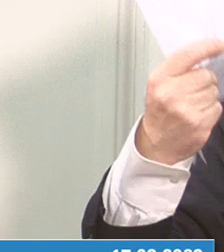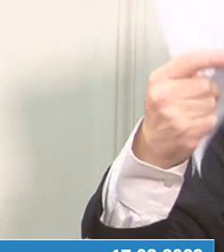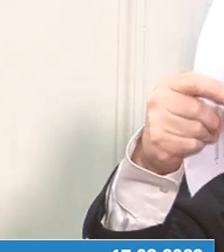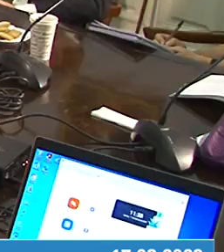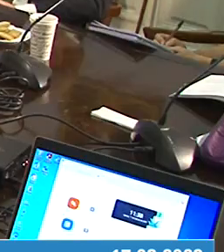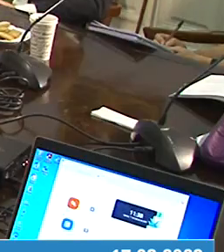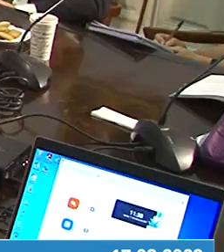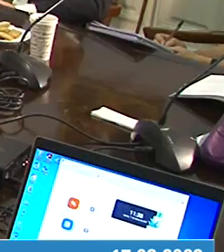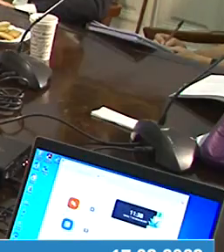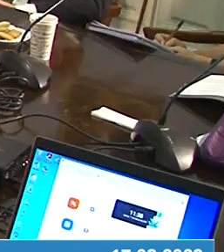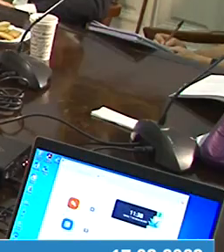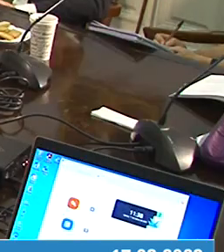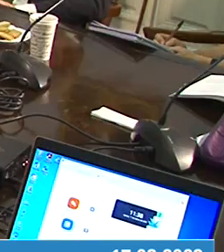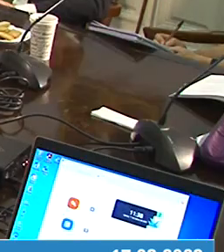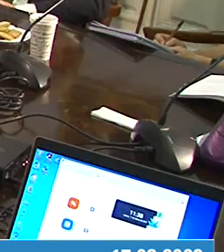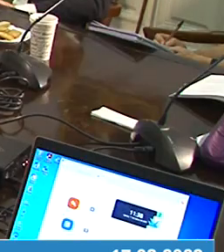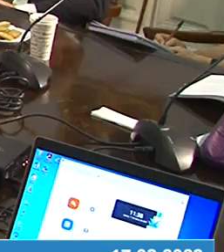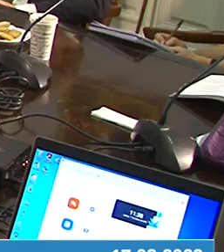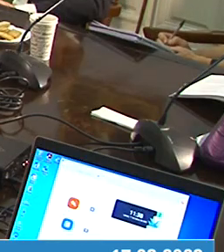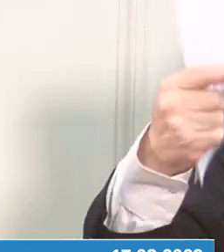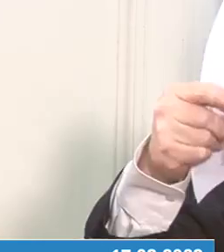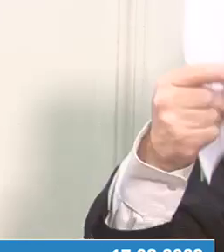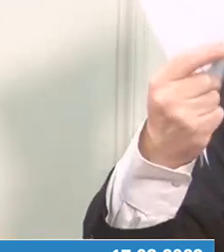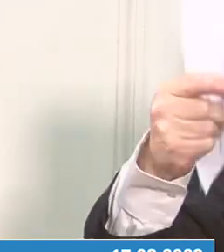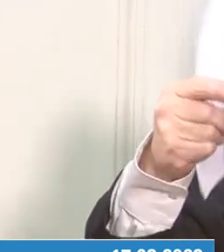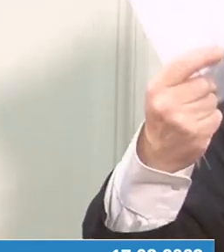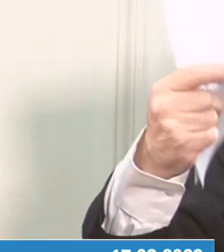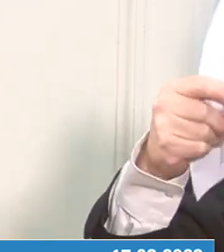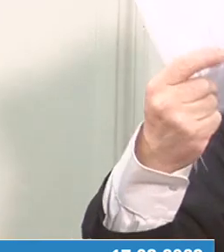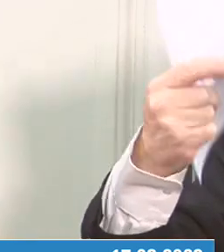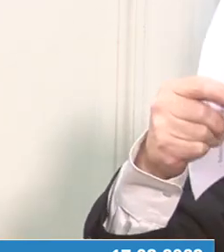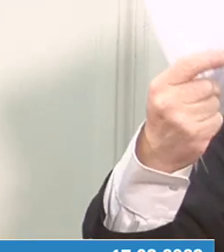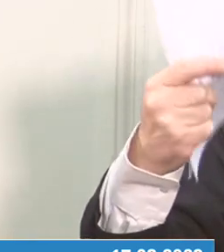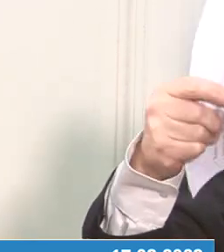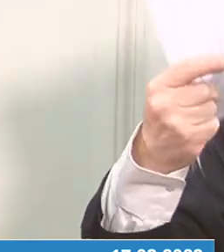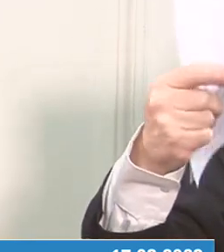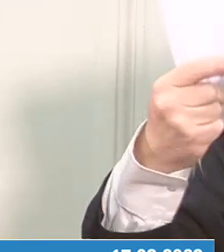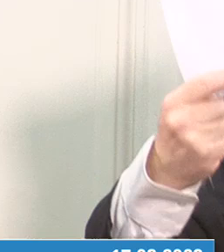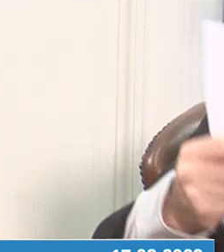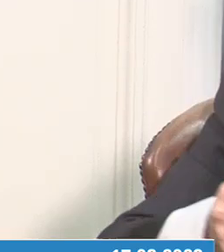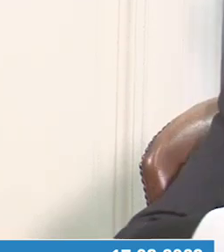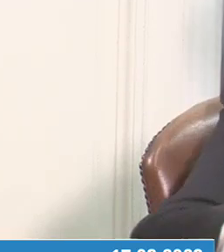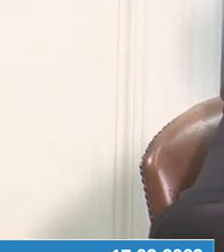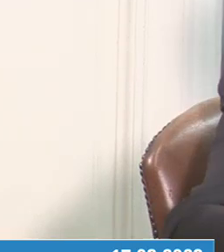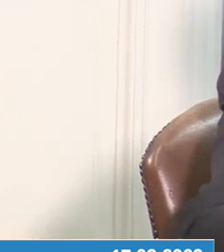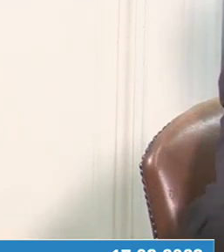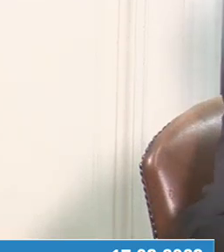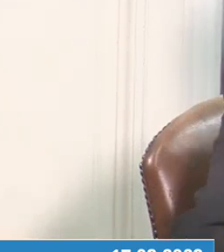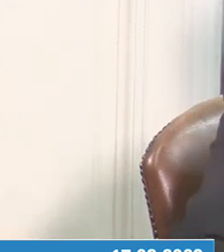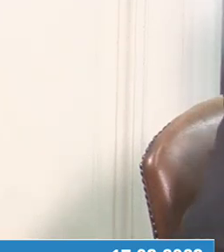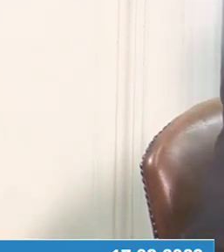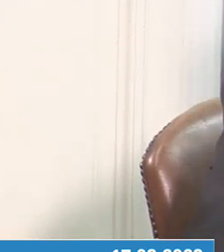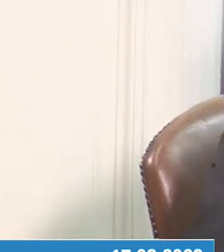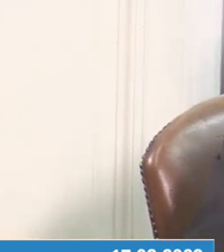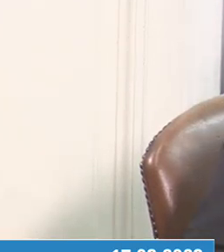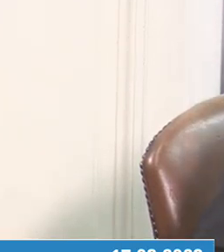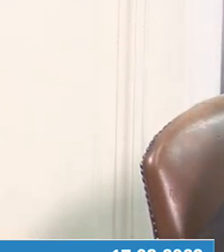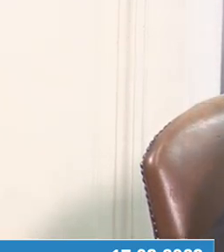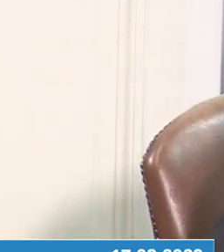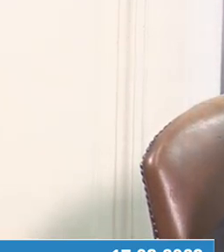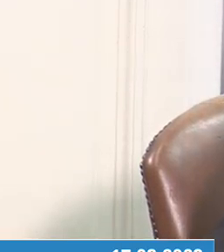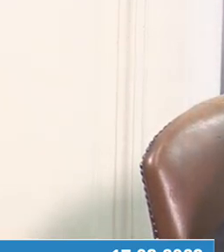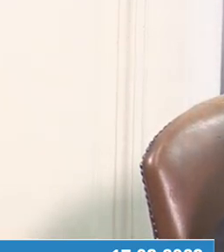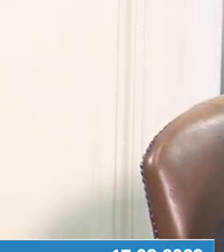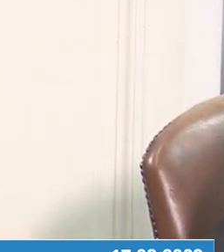Ese concepto implicaba una sociedad civil muerta o desfalleciente por las